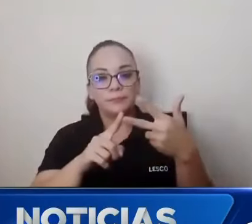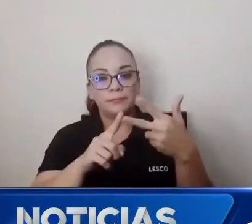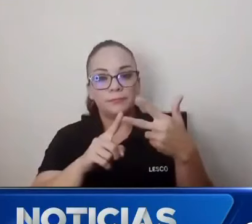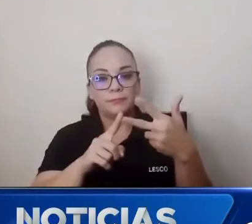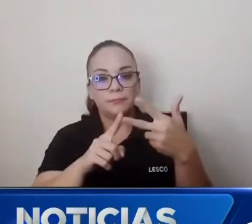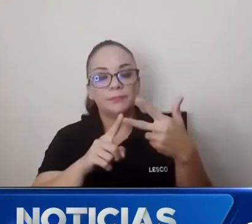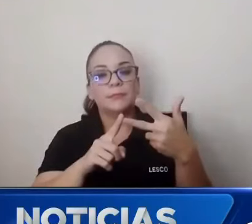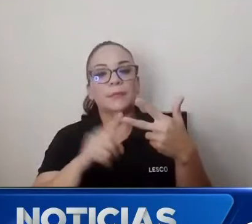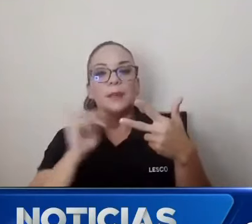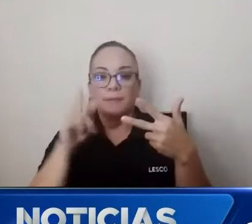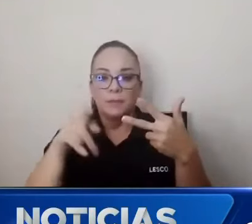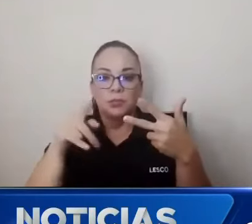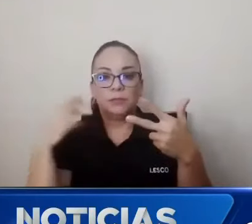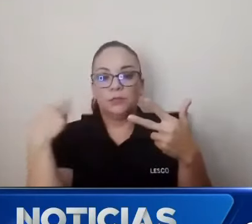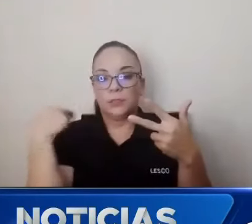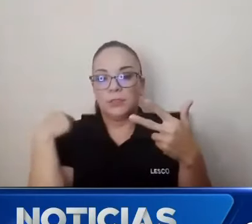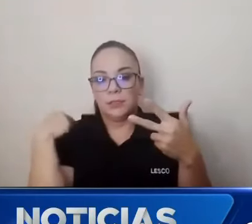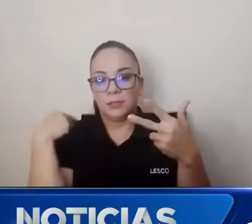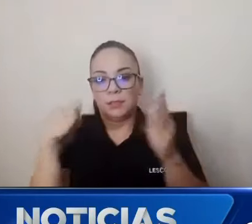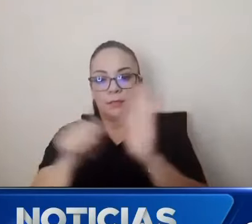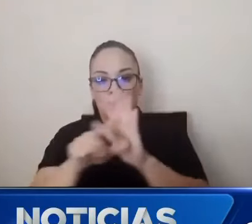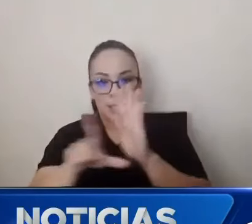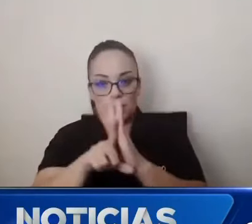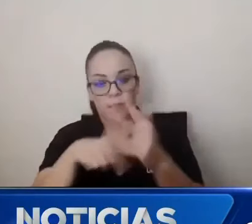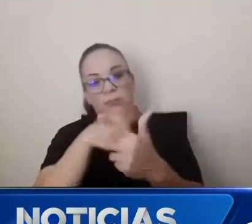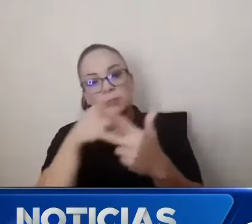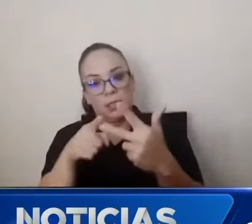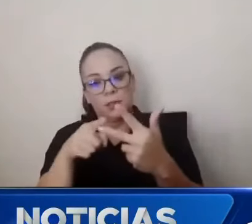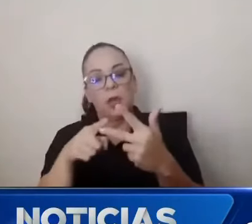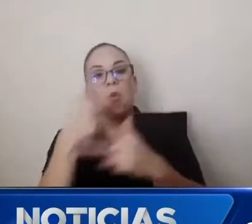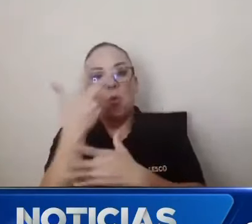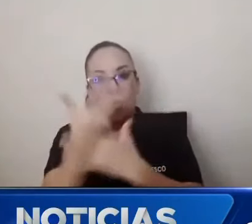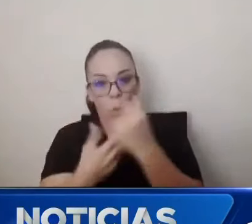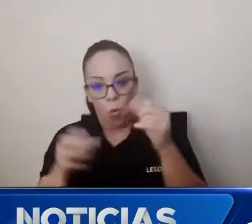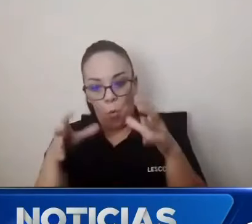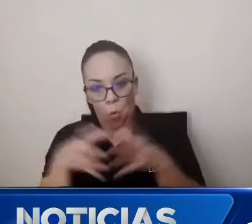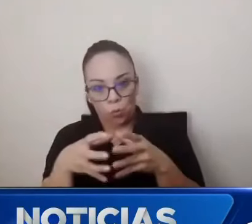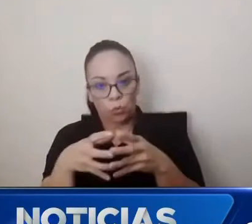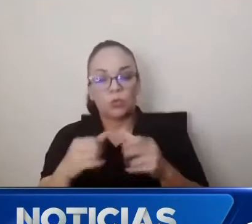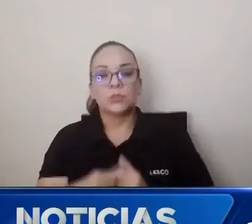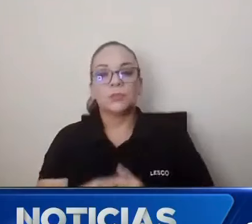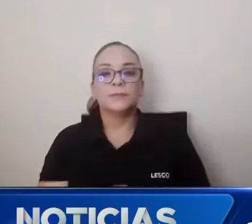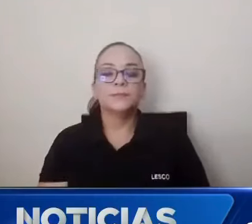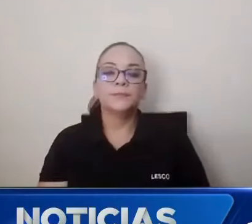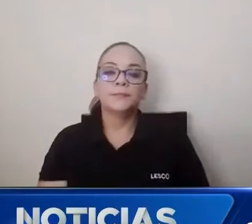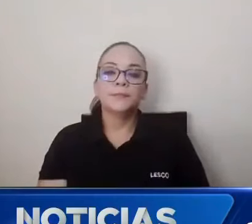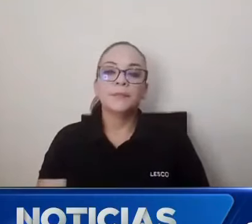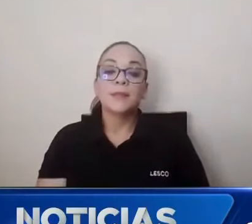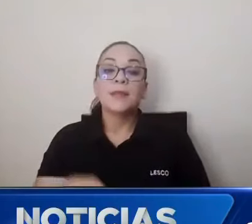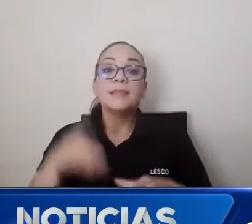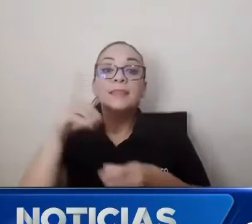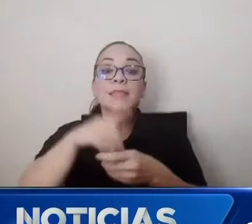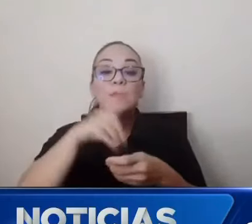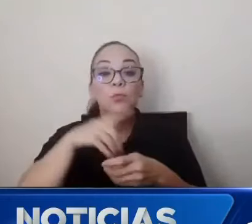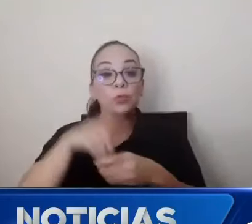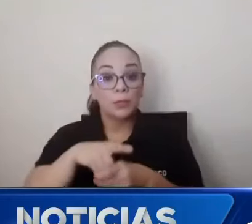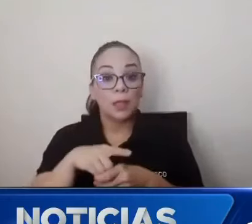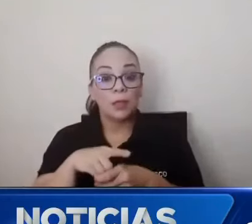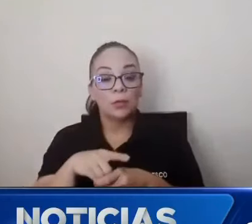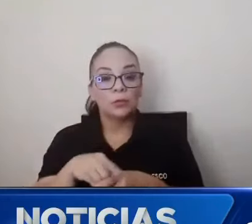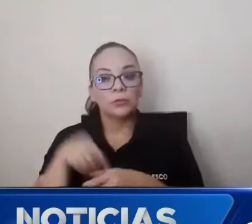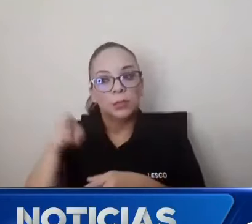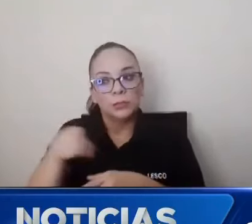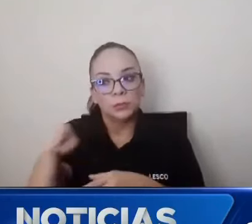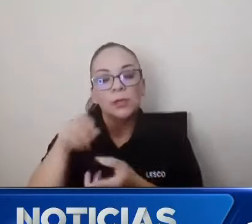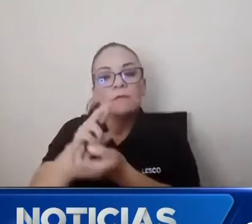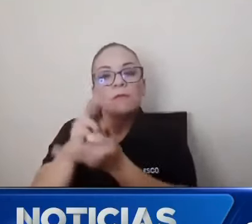también responsabilidades importantes en la Asamblea Legislativa. Los señores y señoras diputados reformando y modernizando